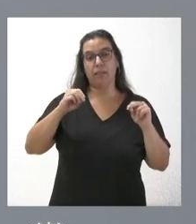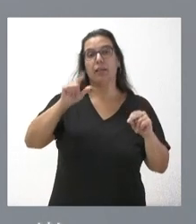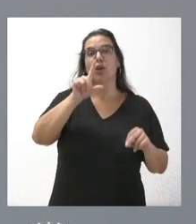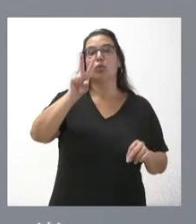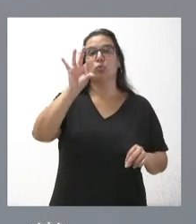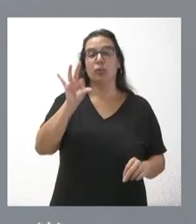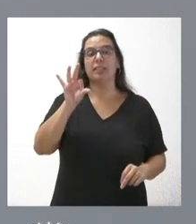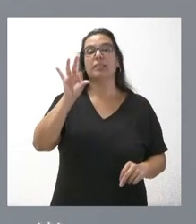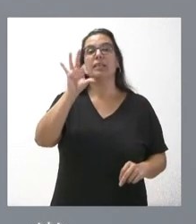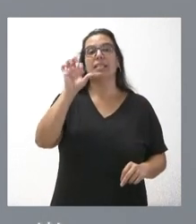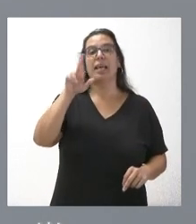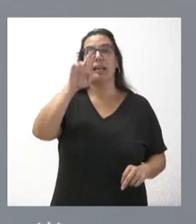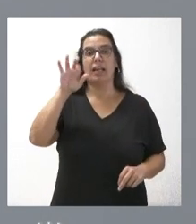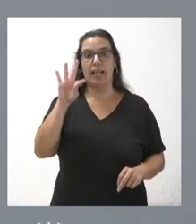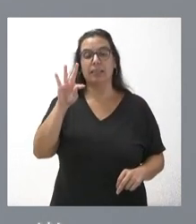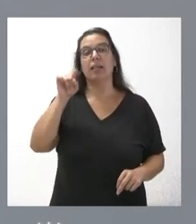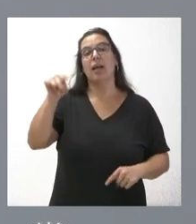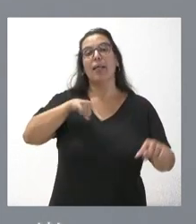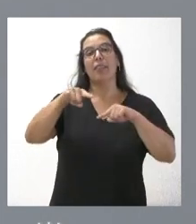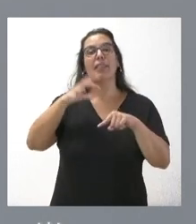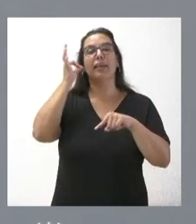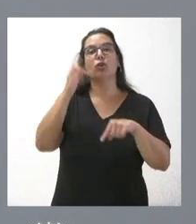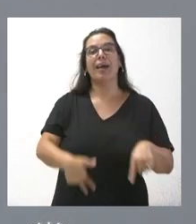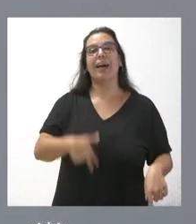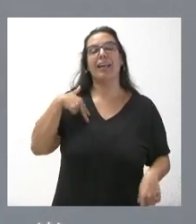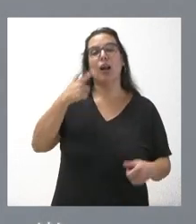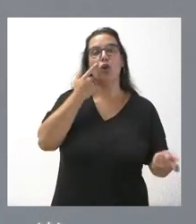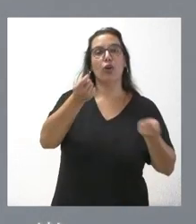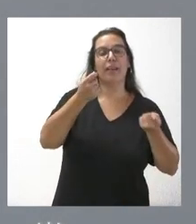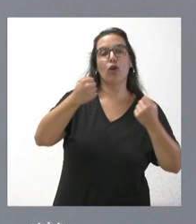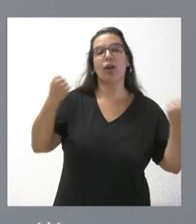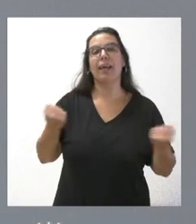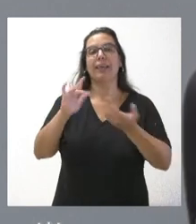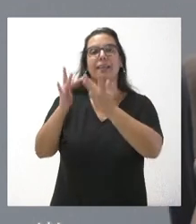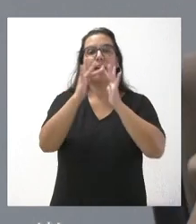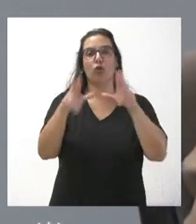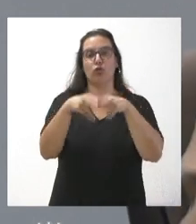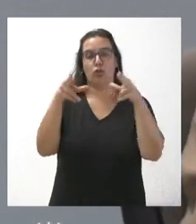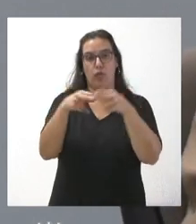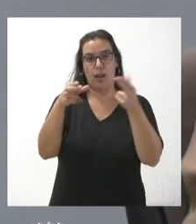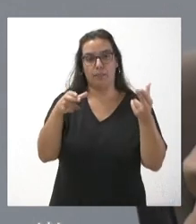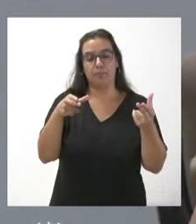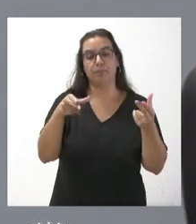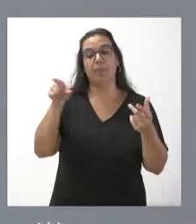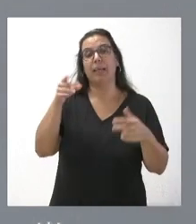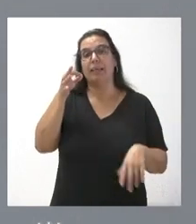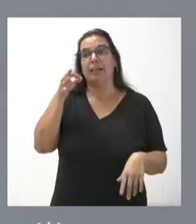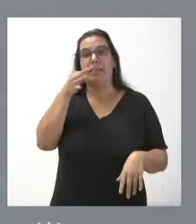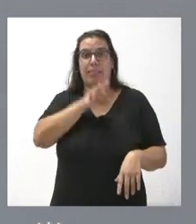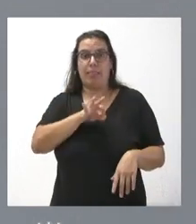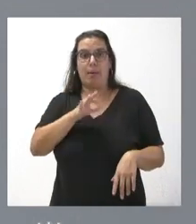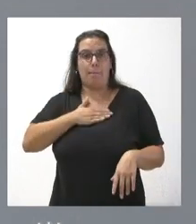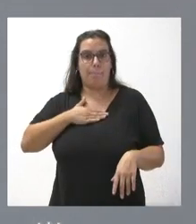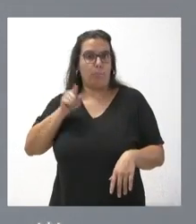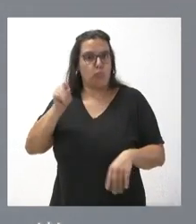Serret como directora general de Coordinación e Interacción Social. Es una renuncia a petición